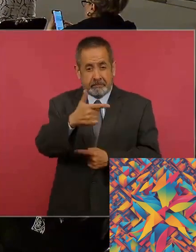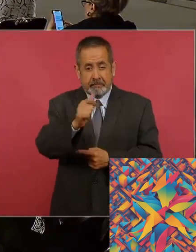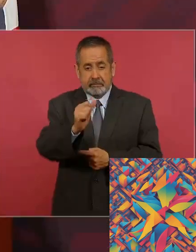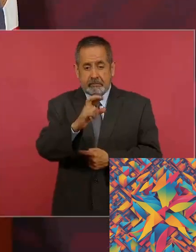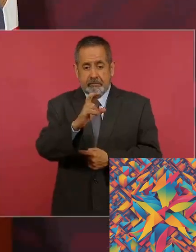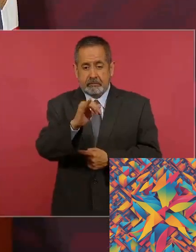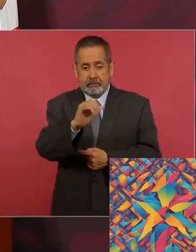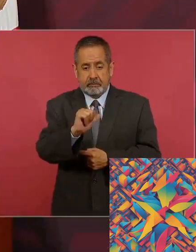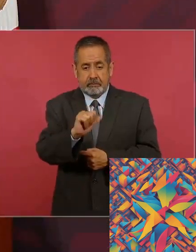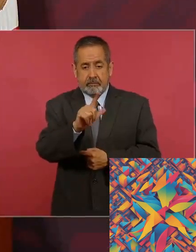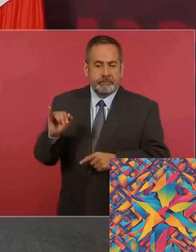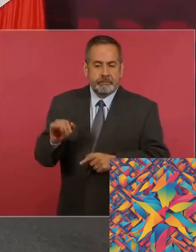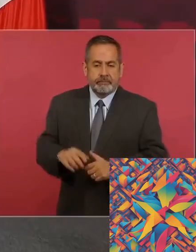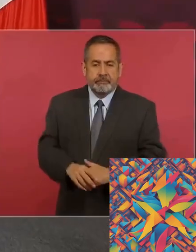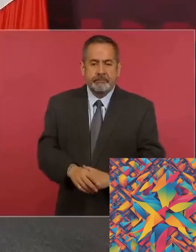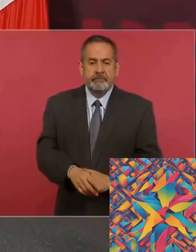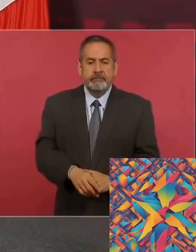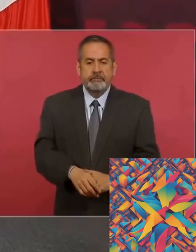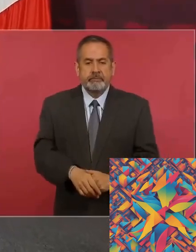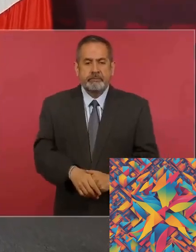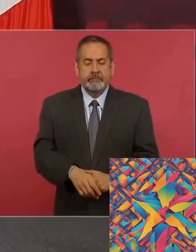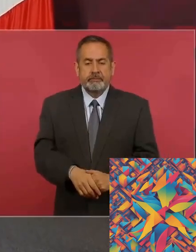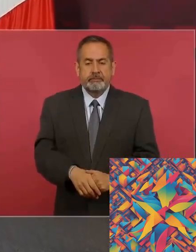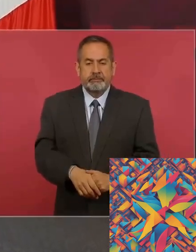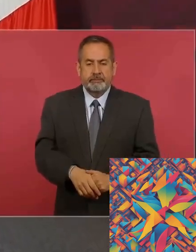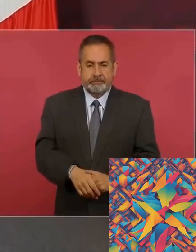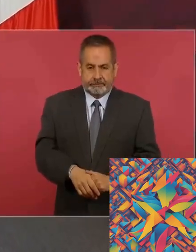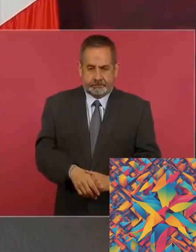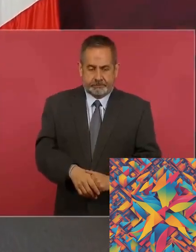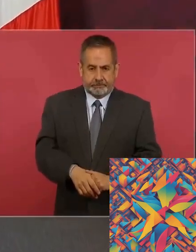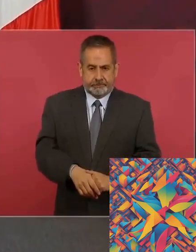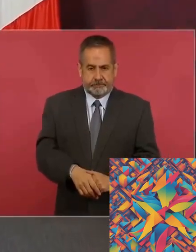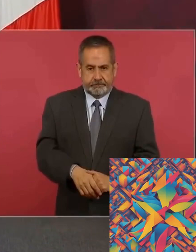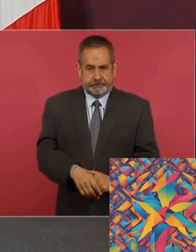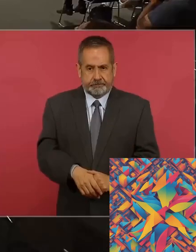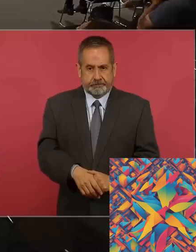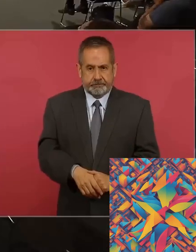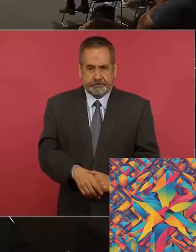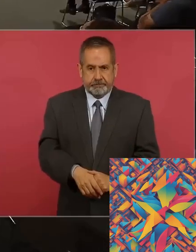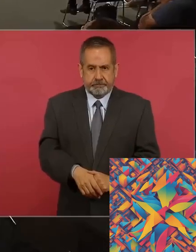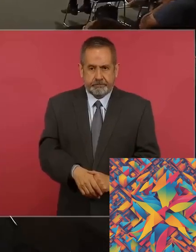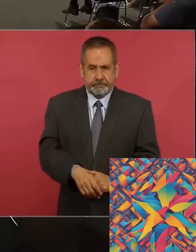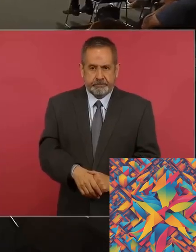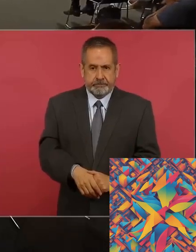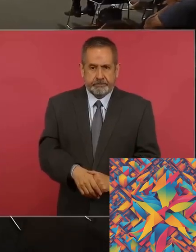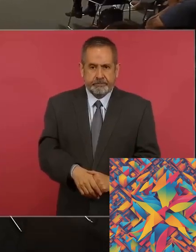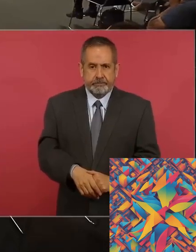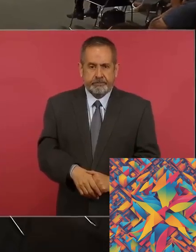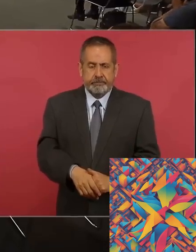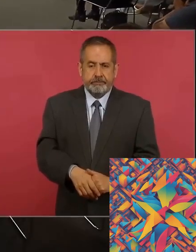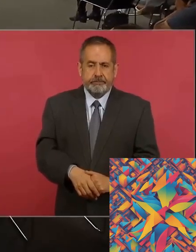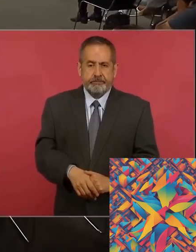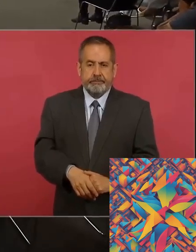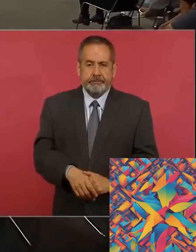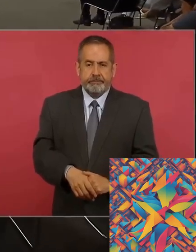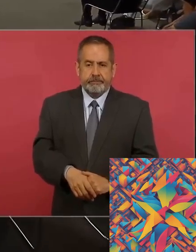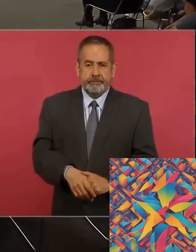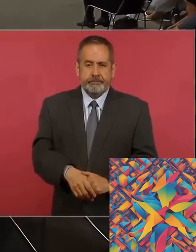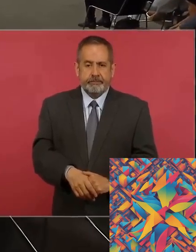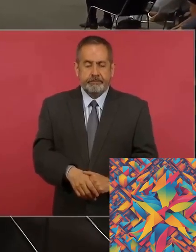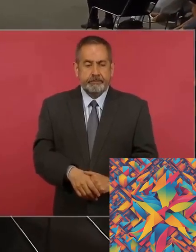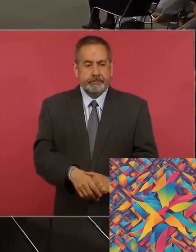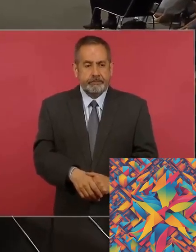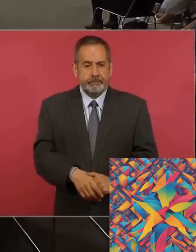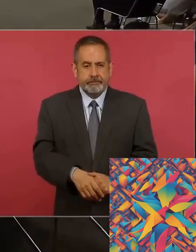celebración nos brinda la oportunidad de unirnos como mexicanos, valorar nuestra diversidad cultural y recordar que juntos podemos construir un México